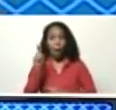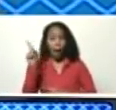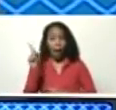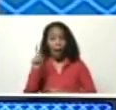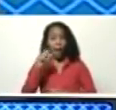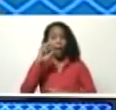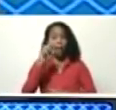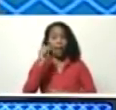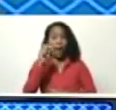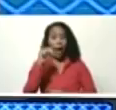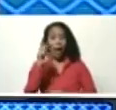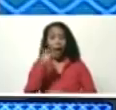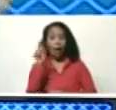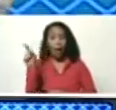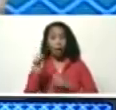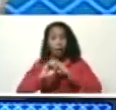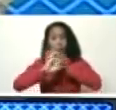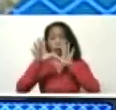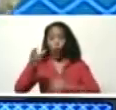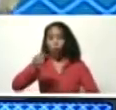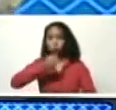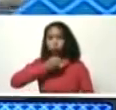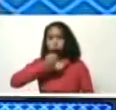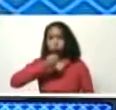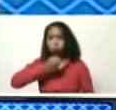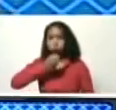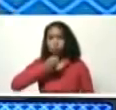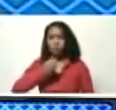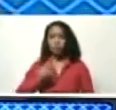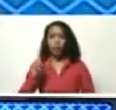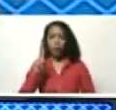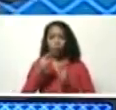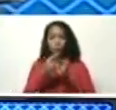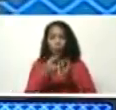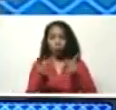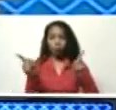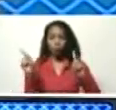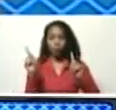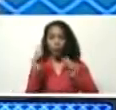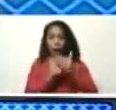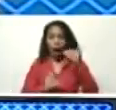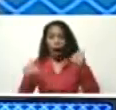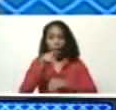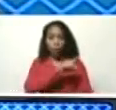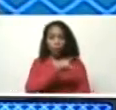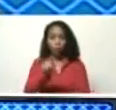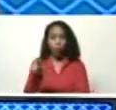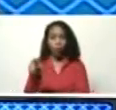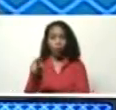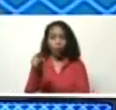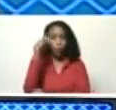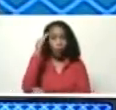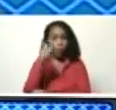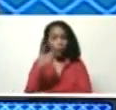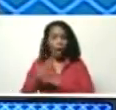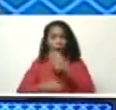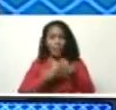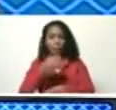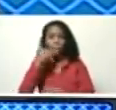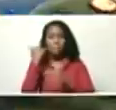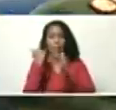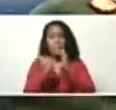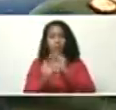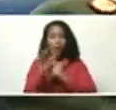Vicente Rangel fue a declarar, Ernesto, rodeado del alto mando militar, para dar un mensaje al